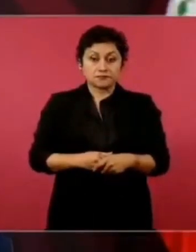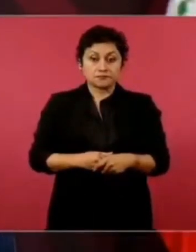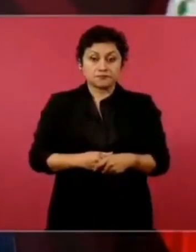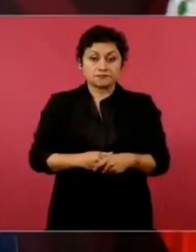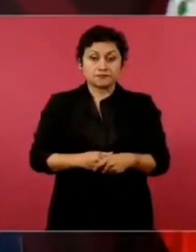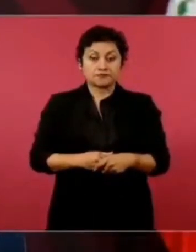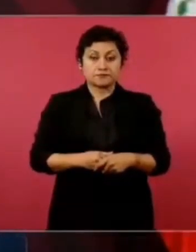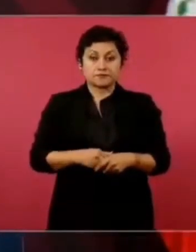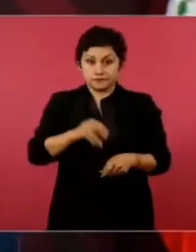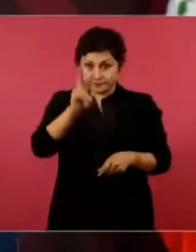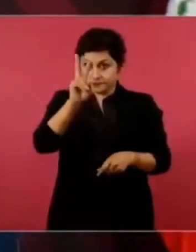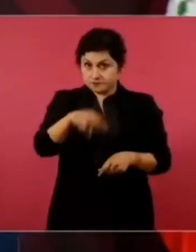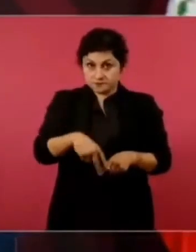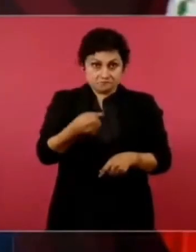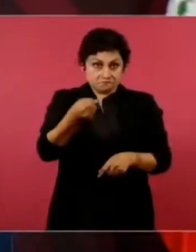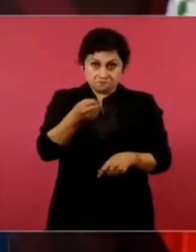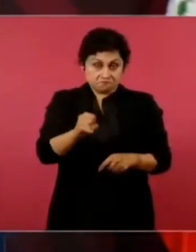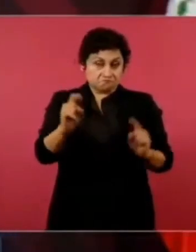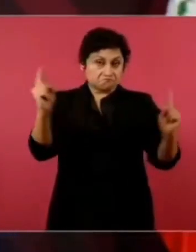Siempre así.